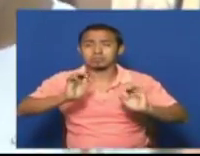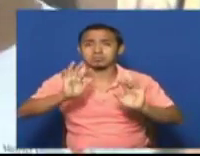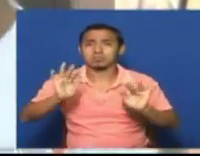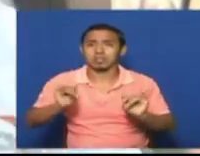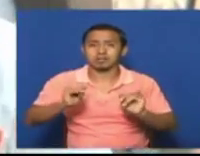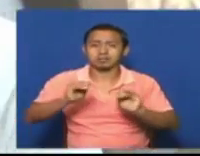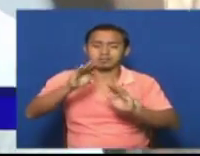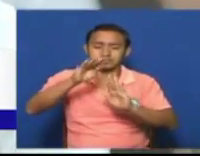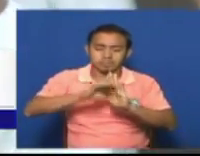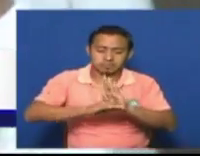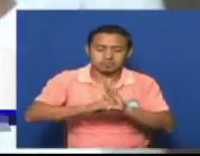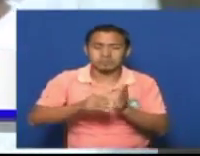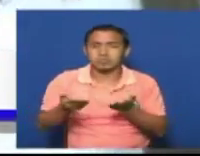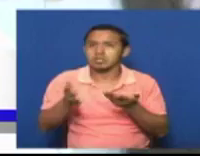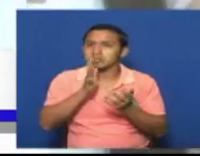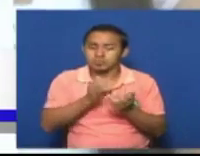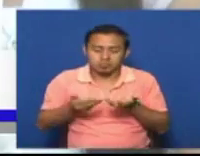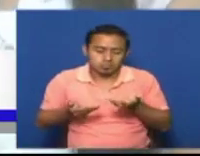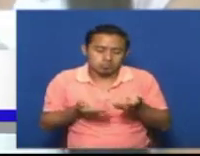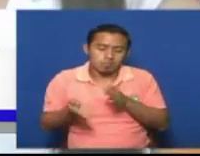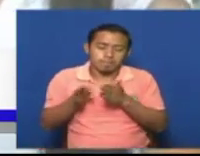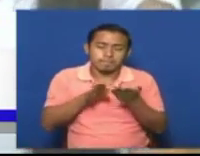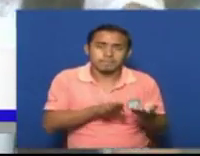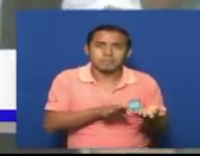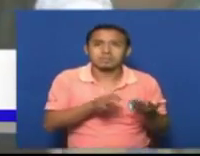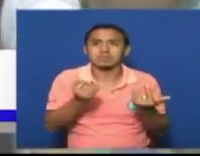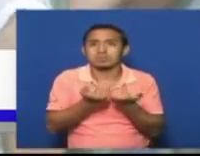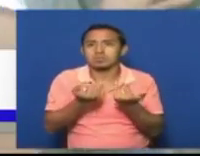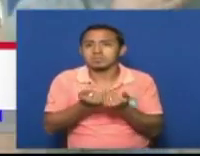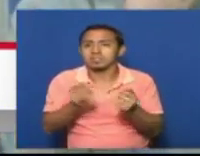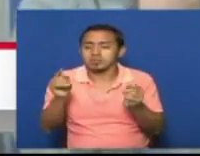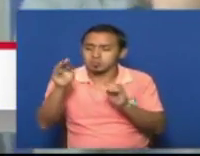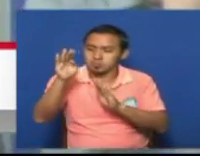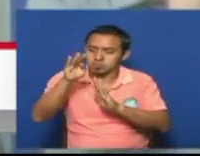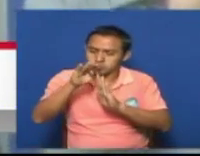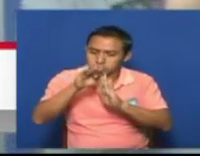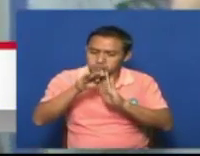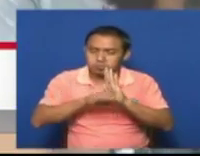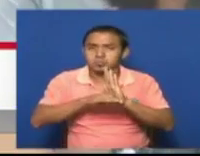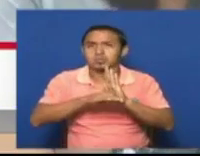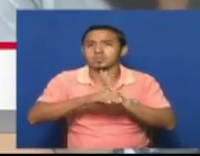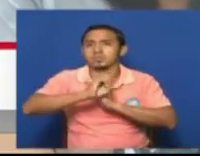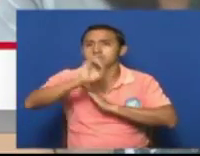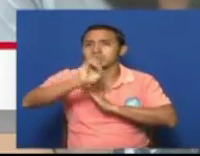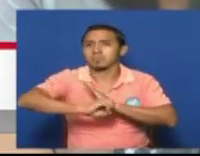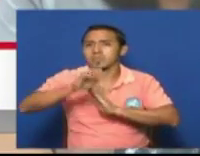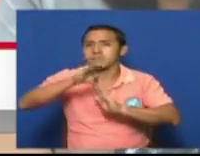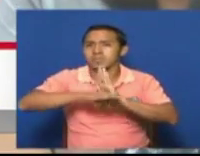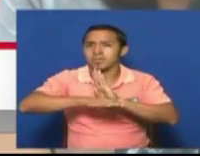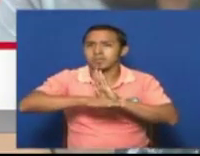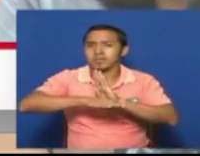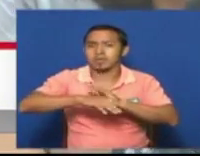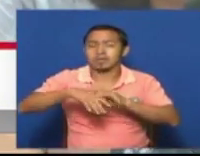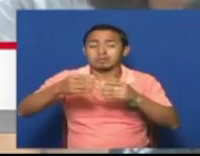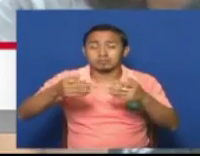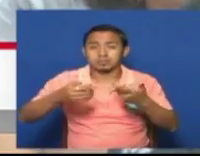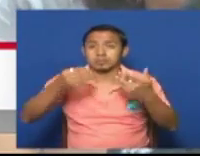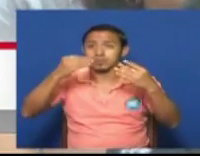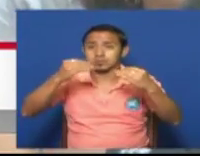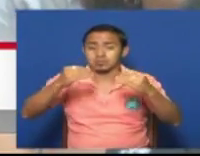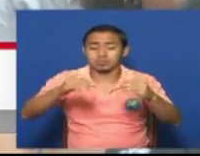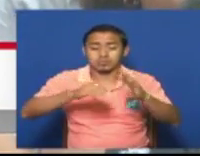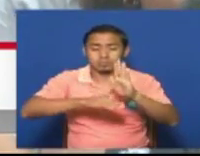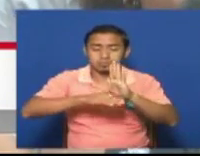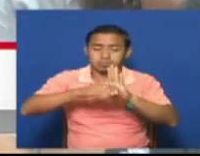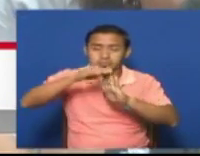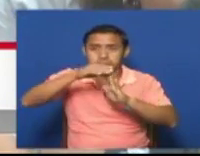la mortalidad infantil y hemos disminuido la morbilidad infantil hemos aumentado la cobertura de la educación hemos